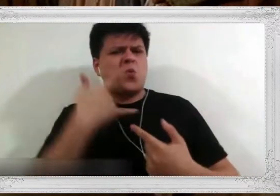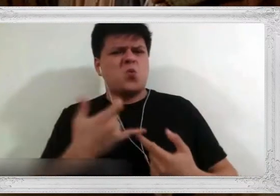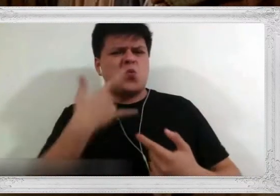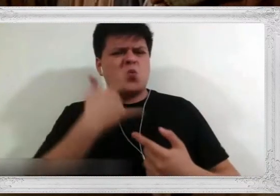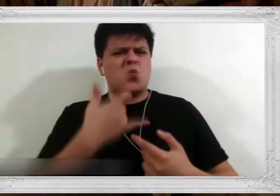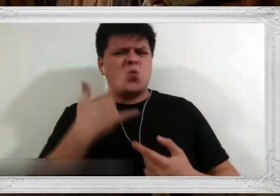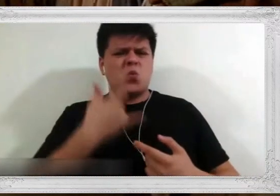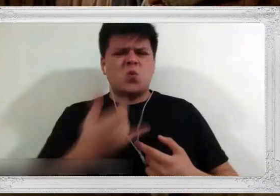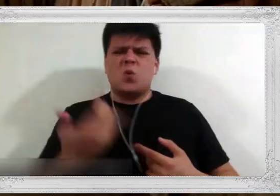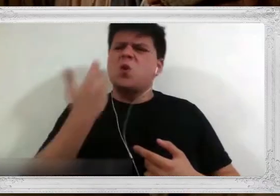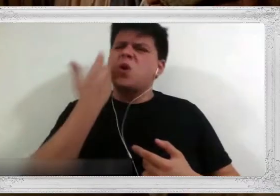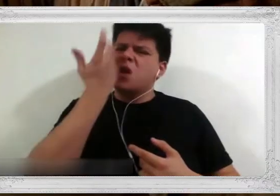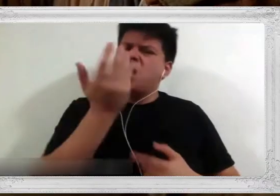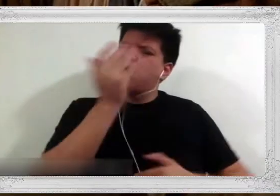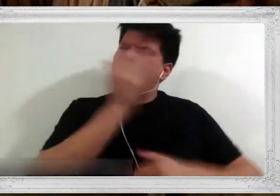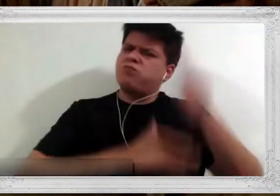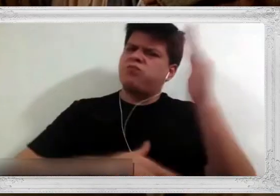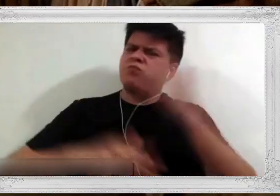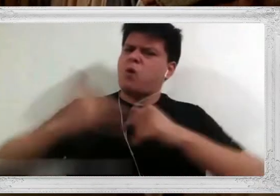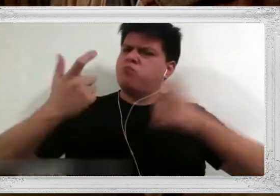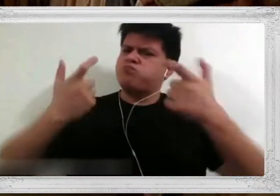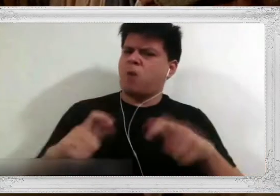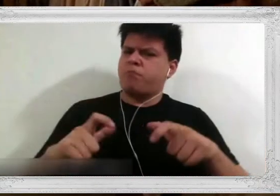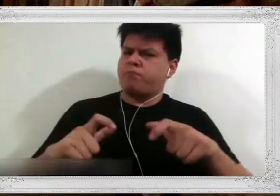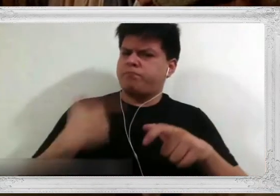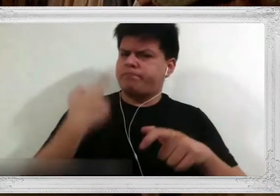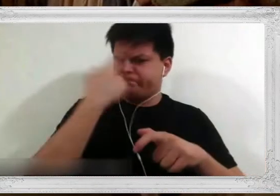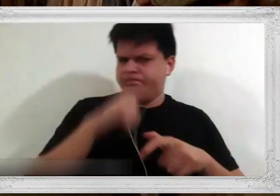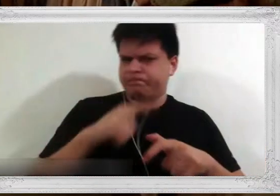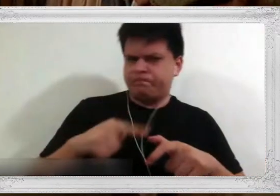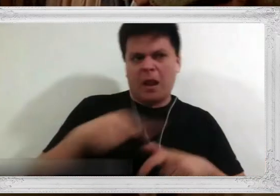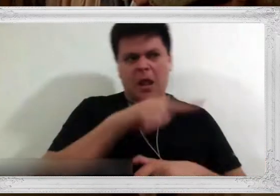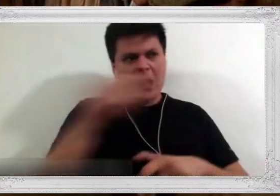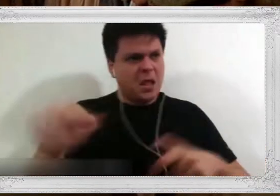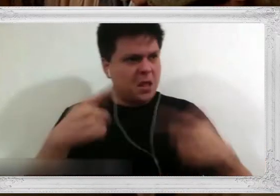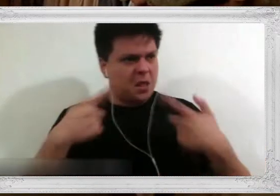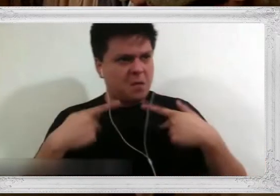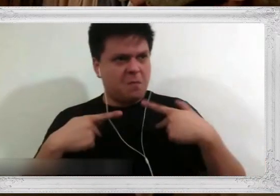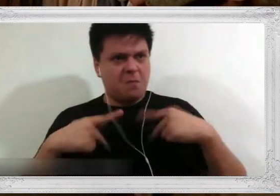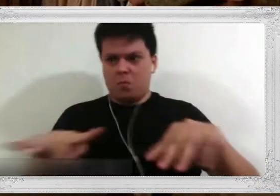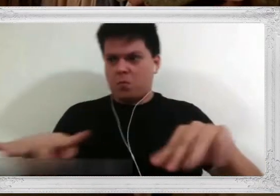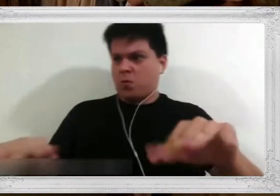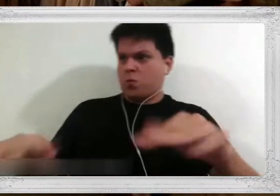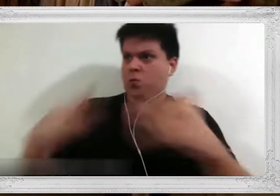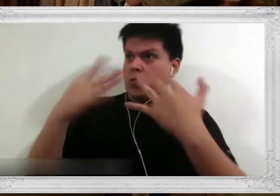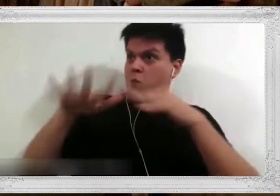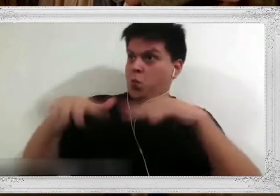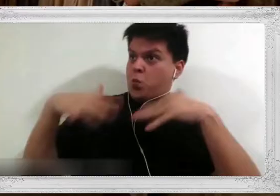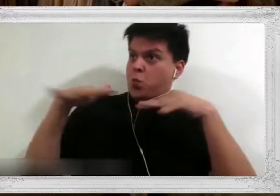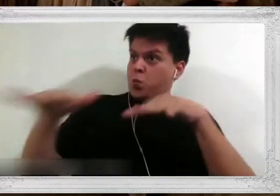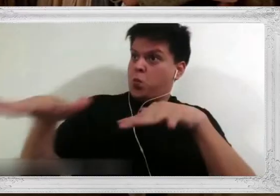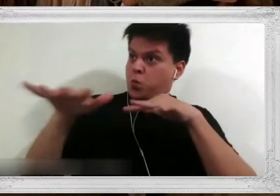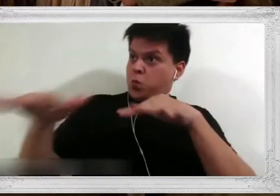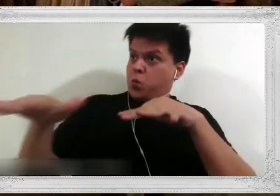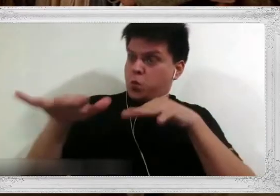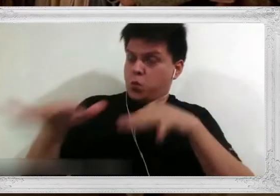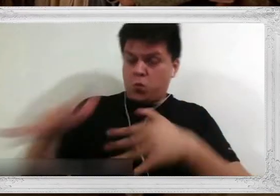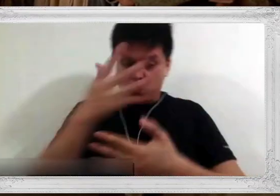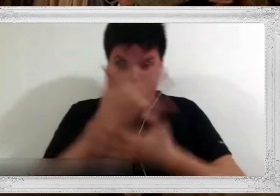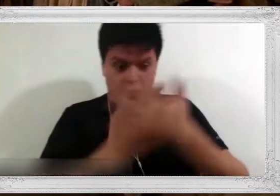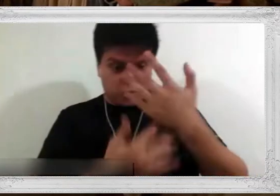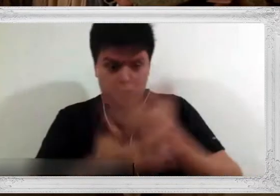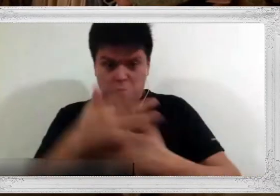éxito, para hacerse ver, frente a los que quieren ser reconocidos por sus propios méritos y trabajos, los